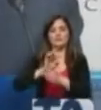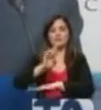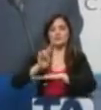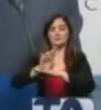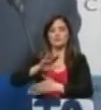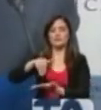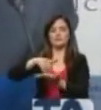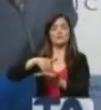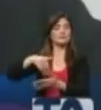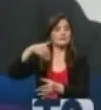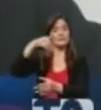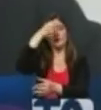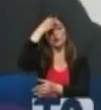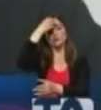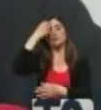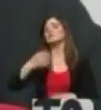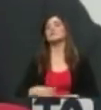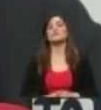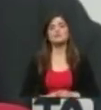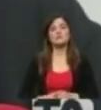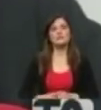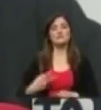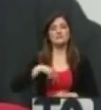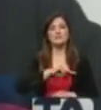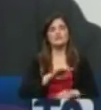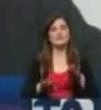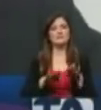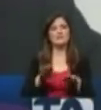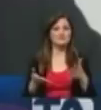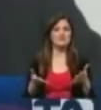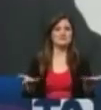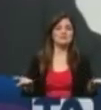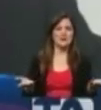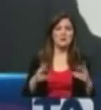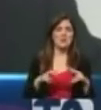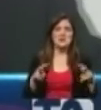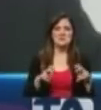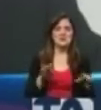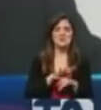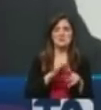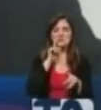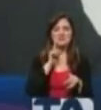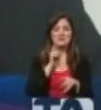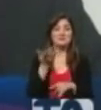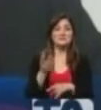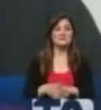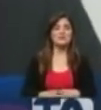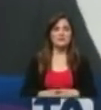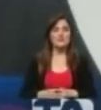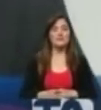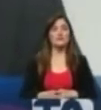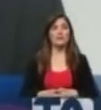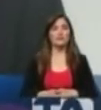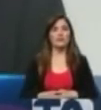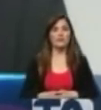de los centros educativos. Tenemos casos que no han sido investigados. Por lo tanto,